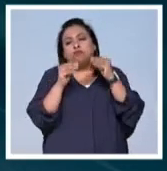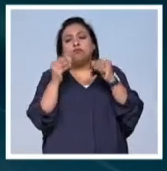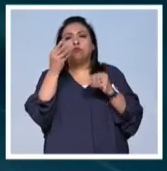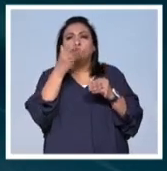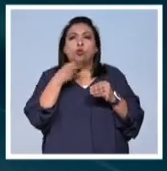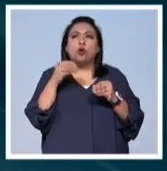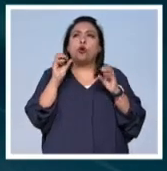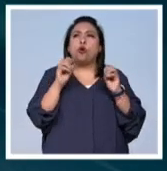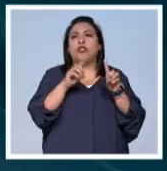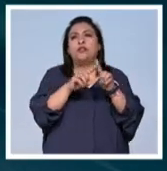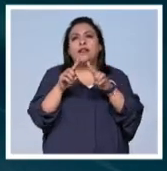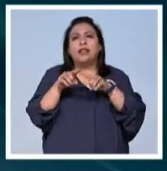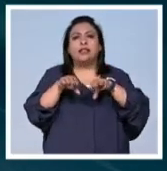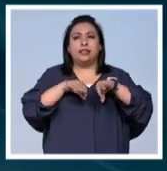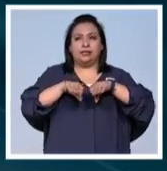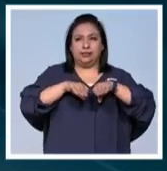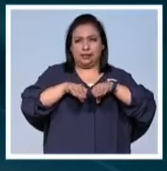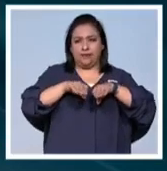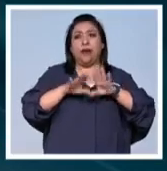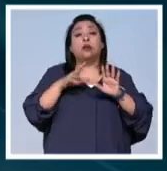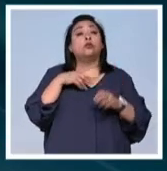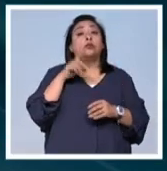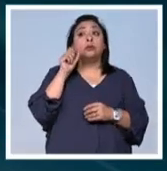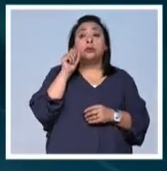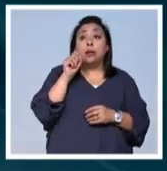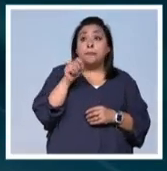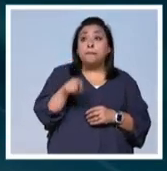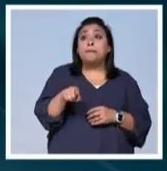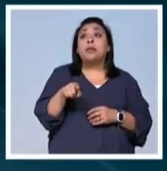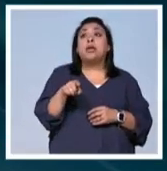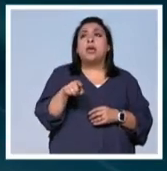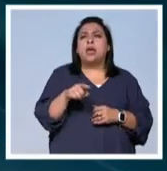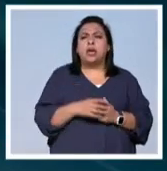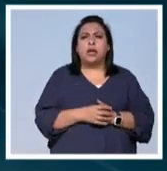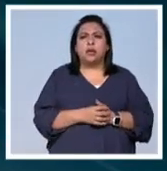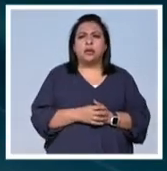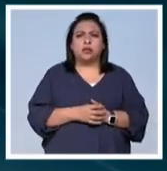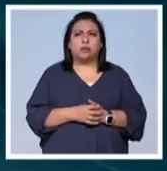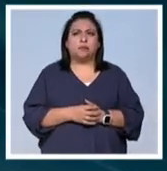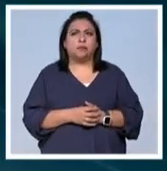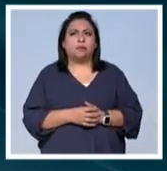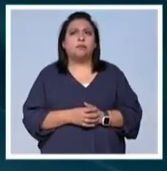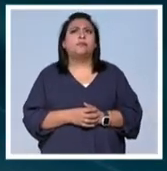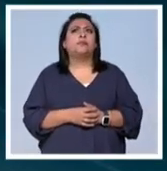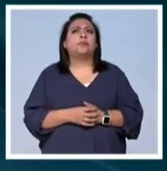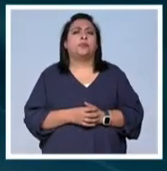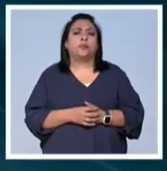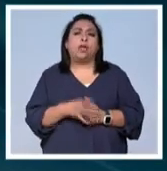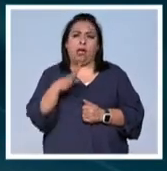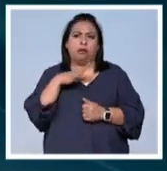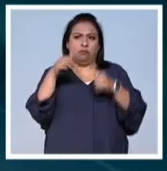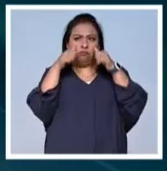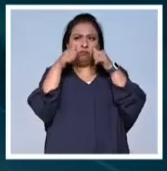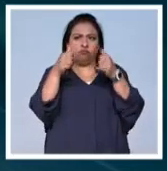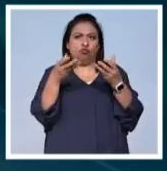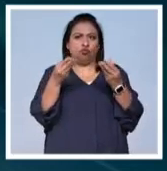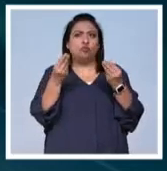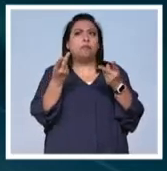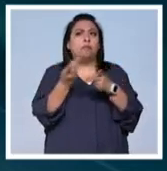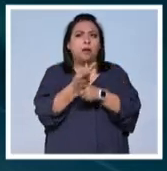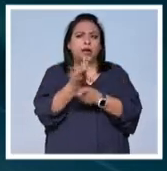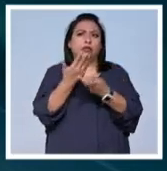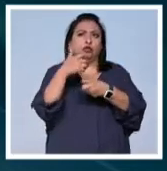o diferentes trabajos también los compositores estamos muy atentos a lo que